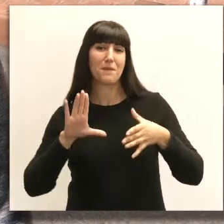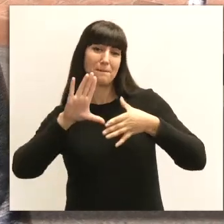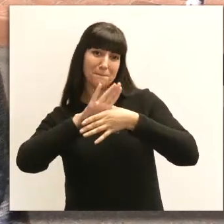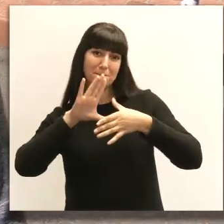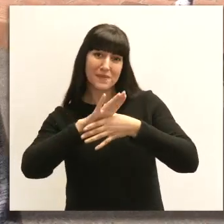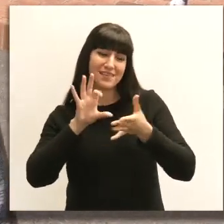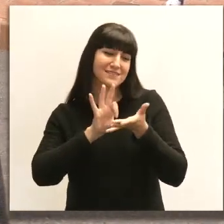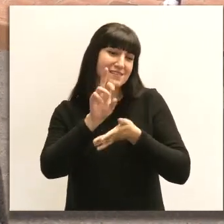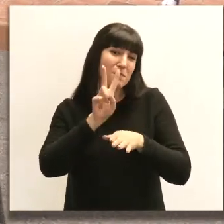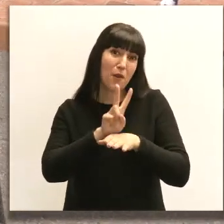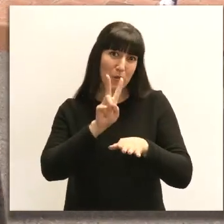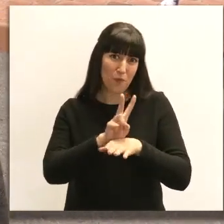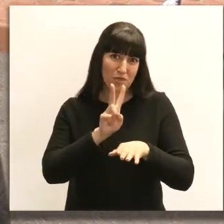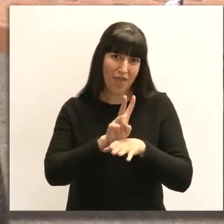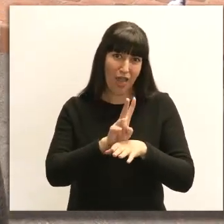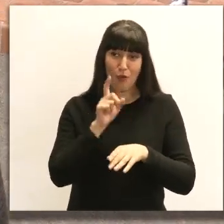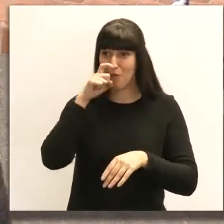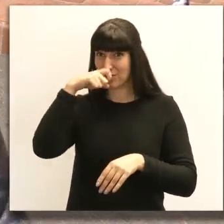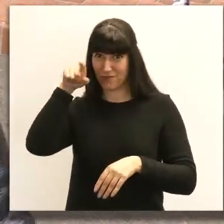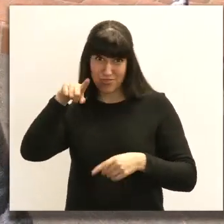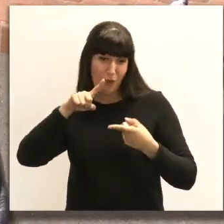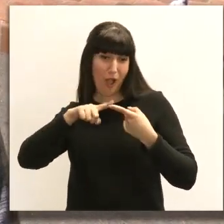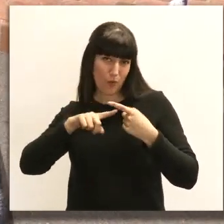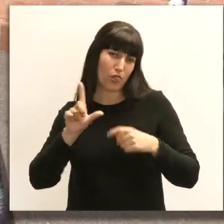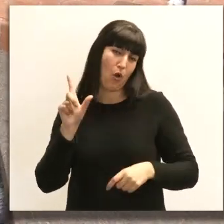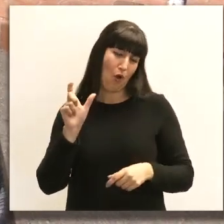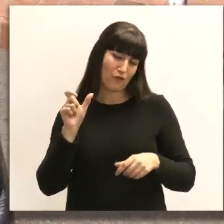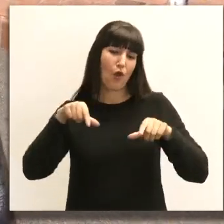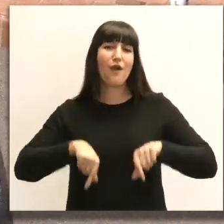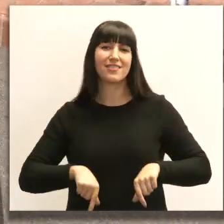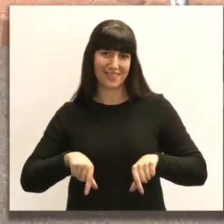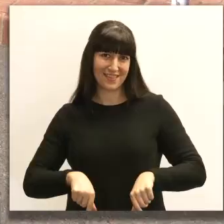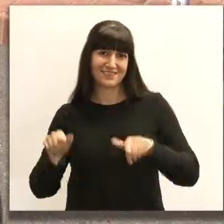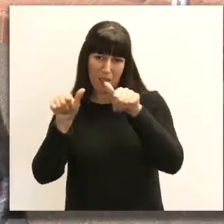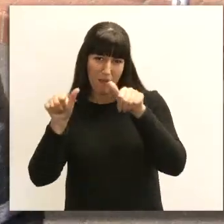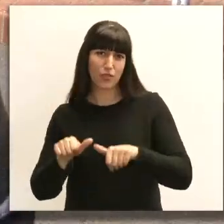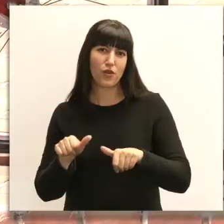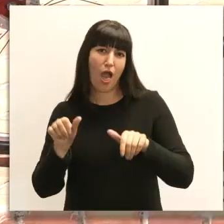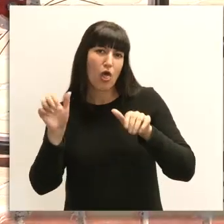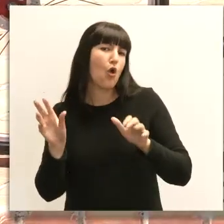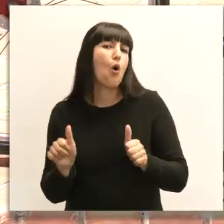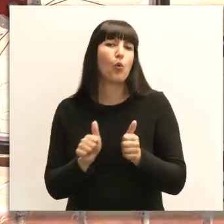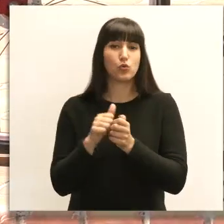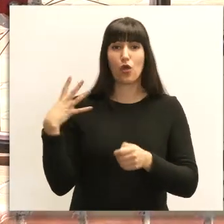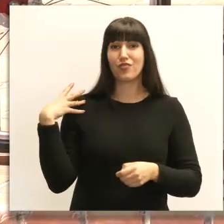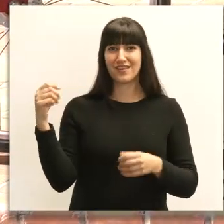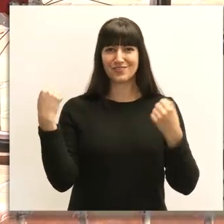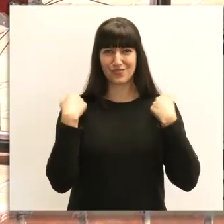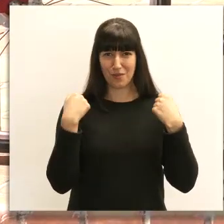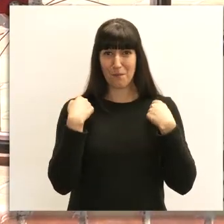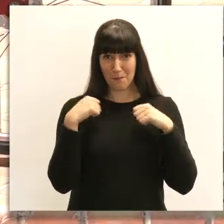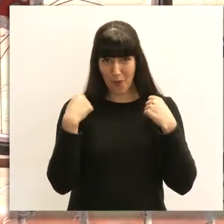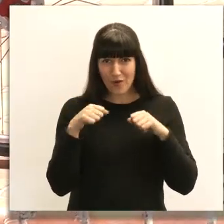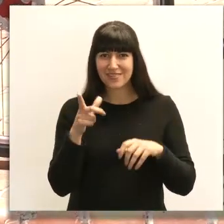el MIDES, el Sistema de Cuidados, desde Montevideo y por supuesto la Intendencia Departamental de Maldonado con Dirección